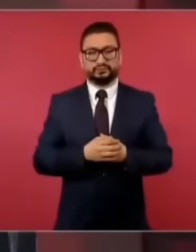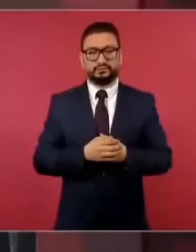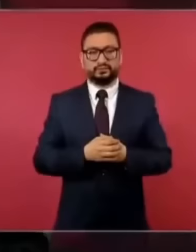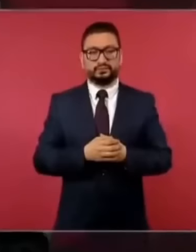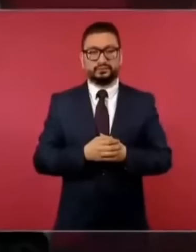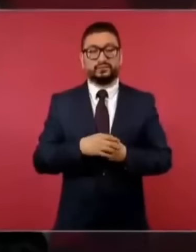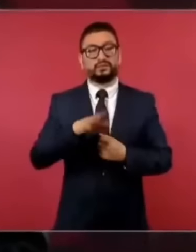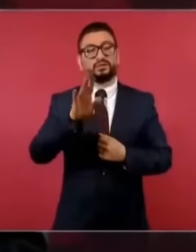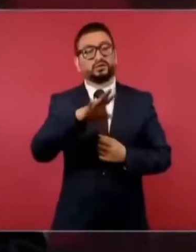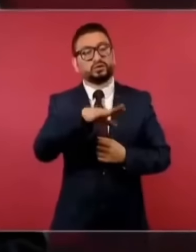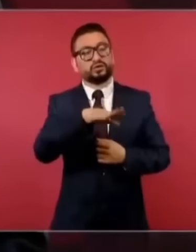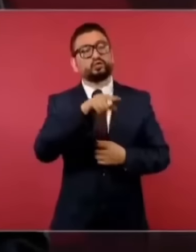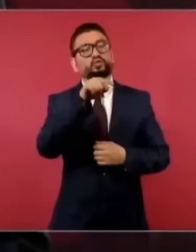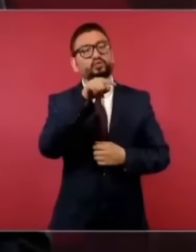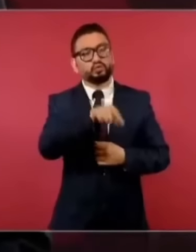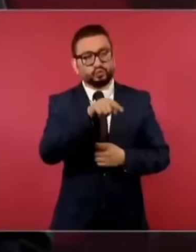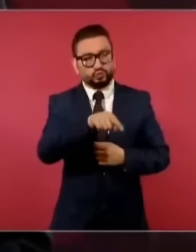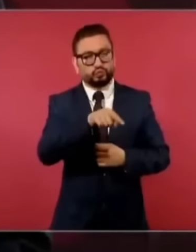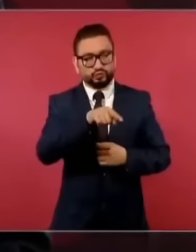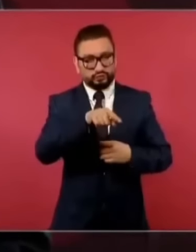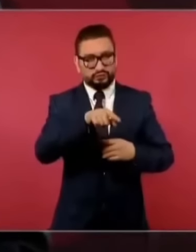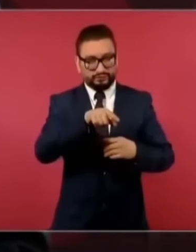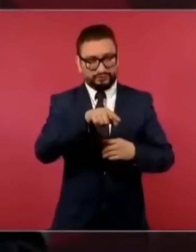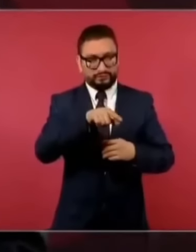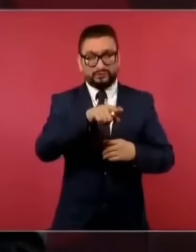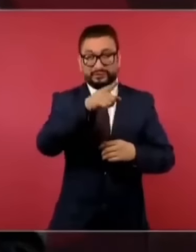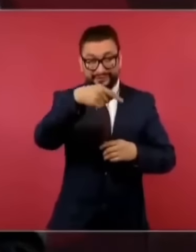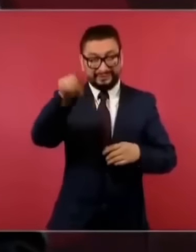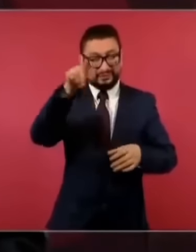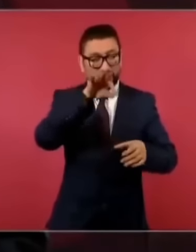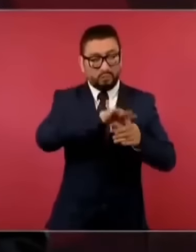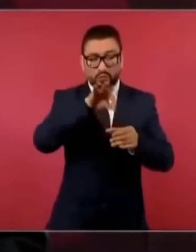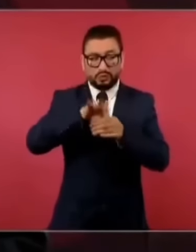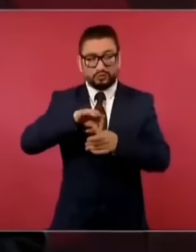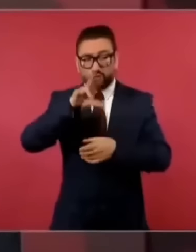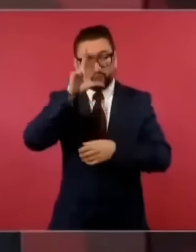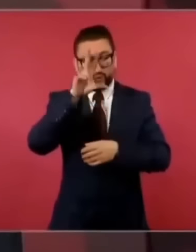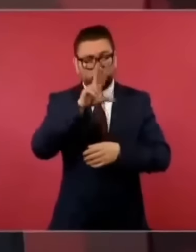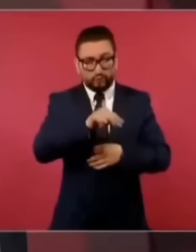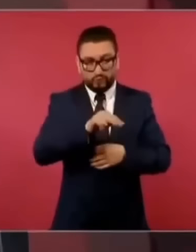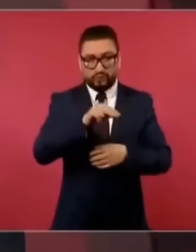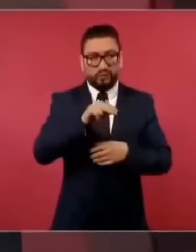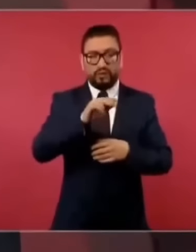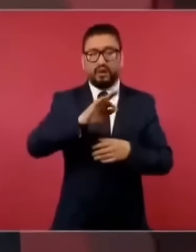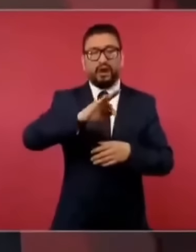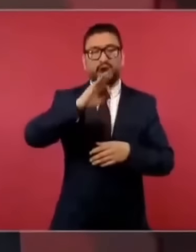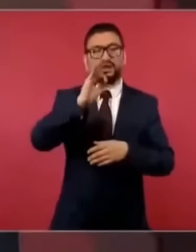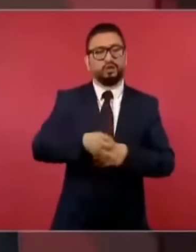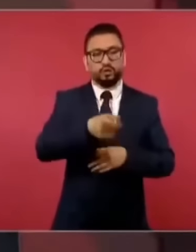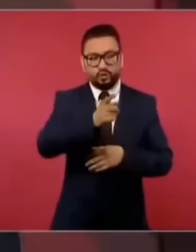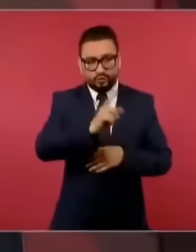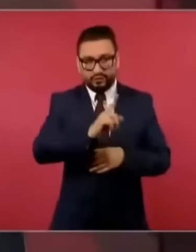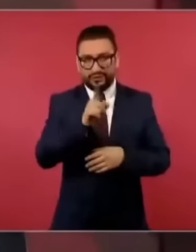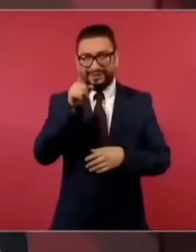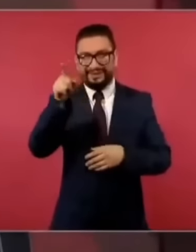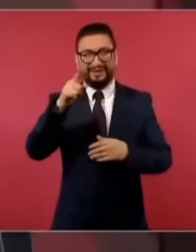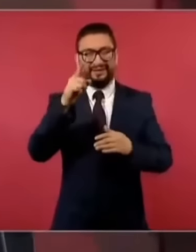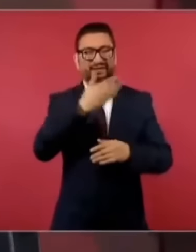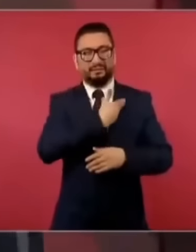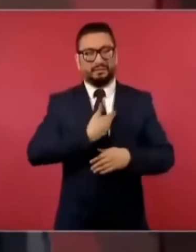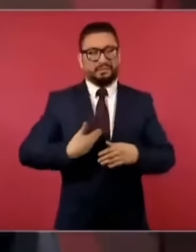no vayas a a votar por la dictadura